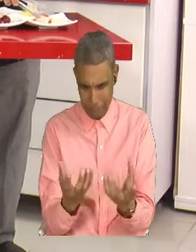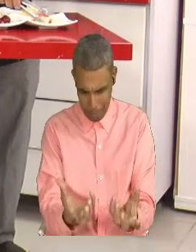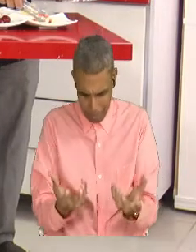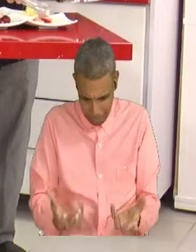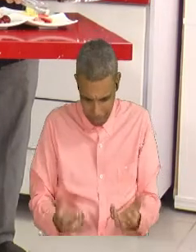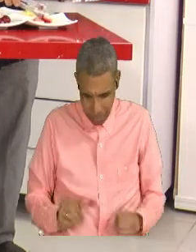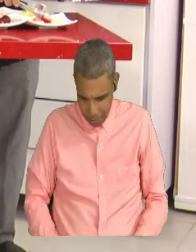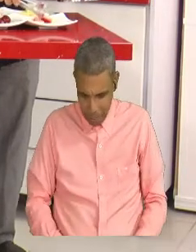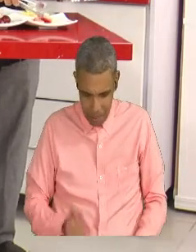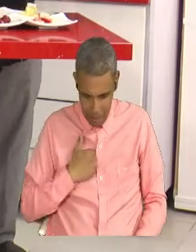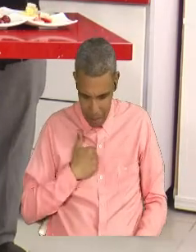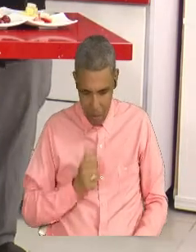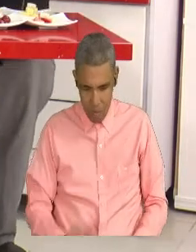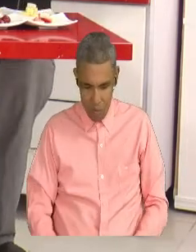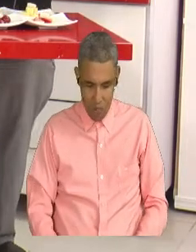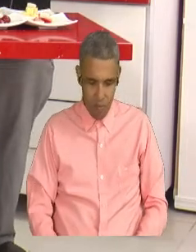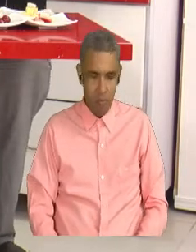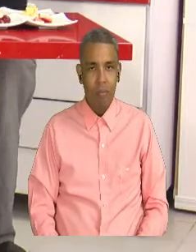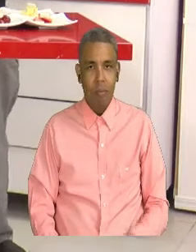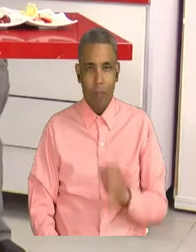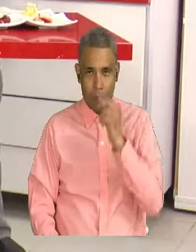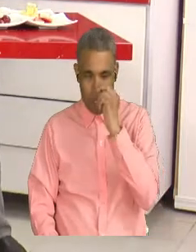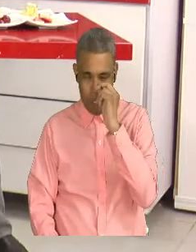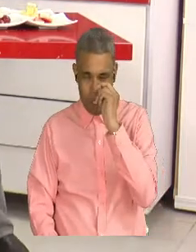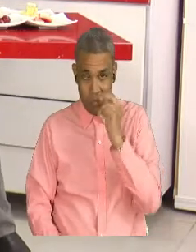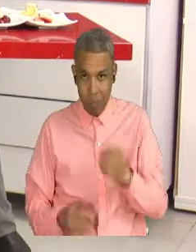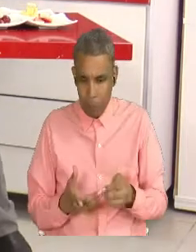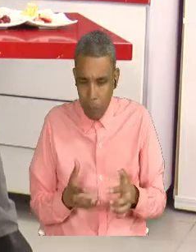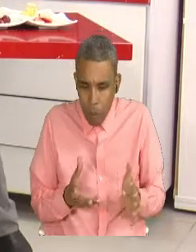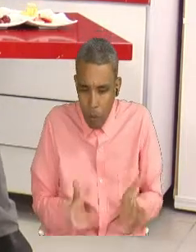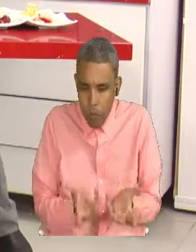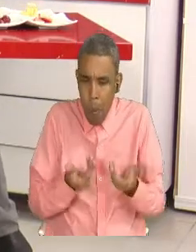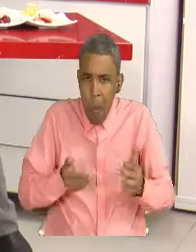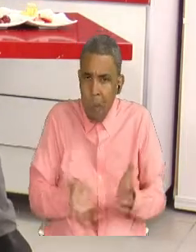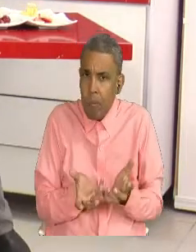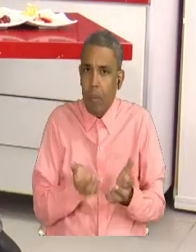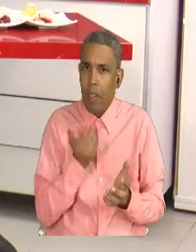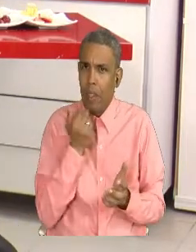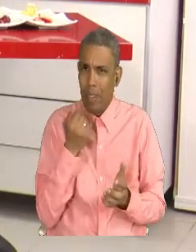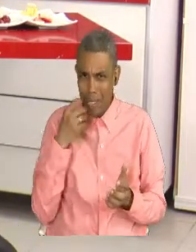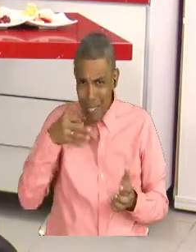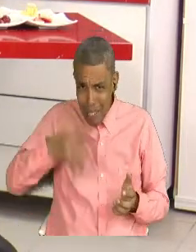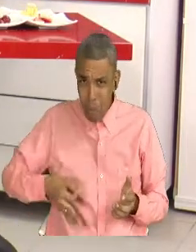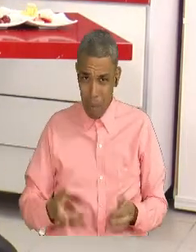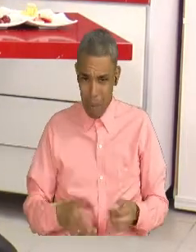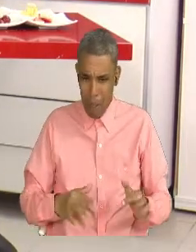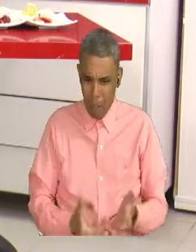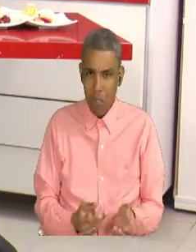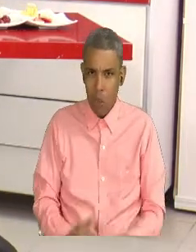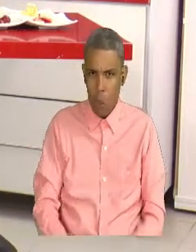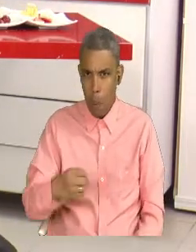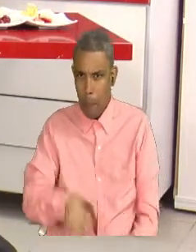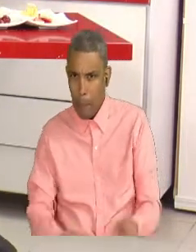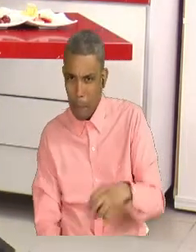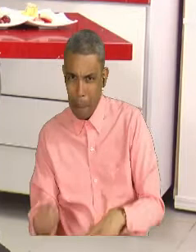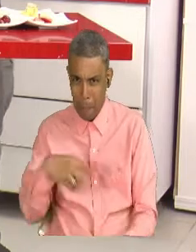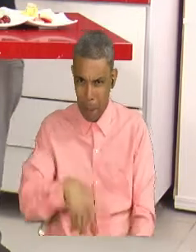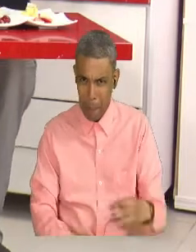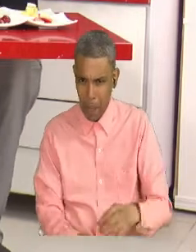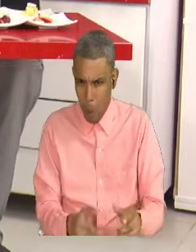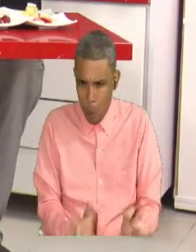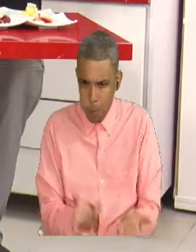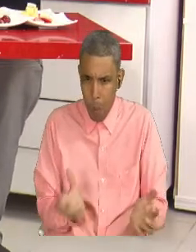normalmente cuando se habla de ensalada se supone que es todo mezclado, conjunto, entonces, ¿no? Acá lo puedes hacer mezclado, el plato